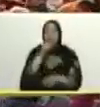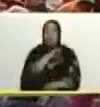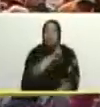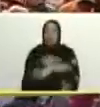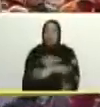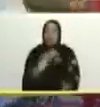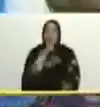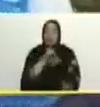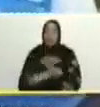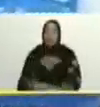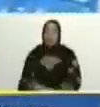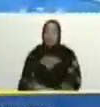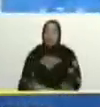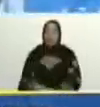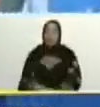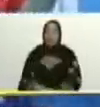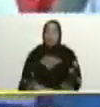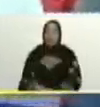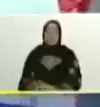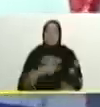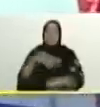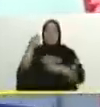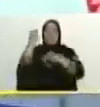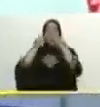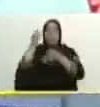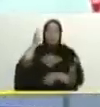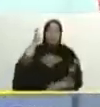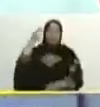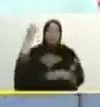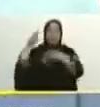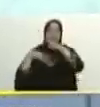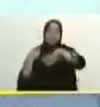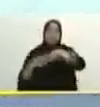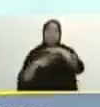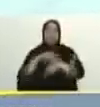Fortalecer nuestra conciencia revolucionaria.